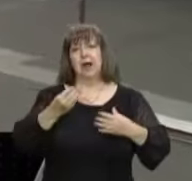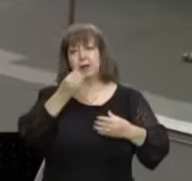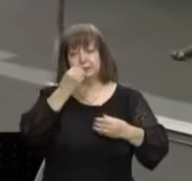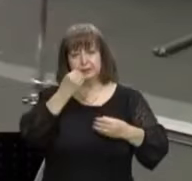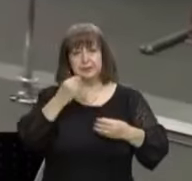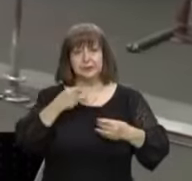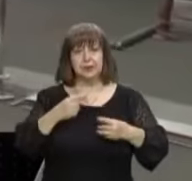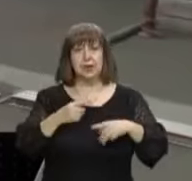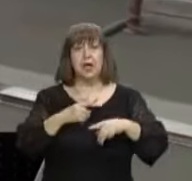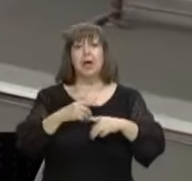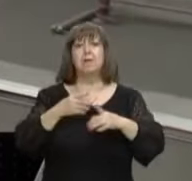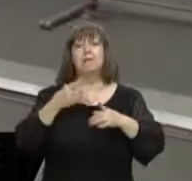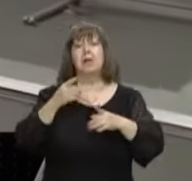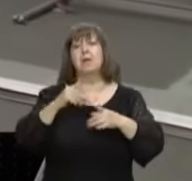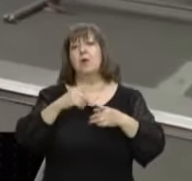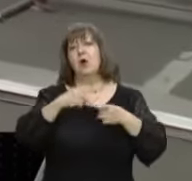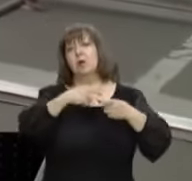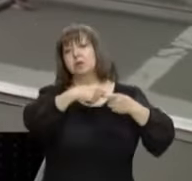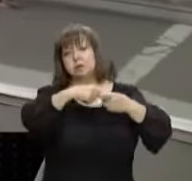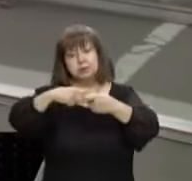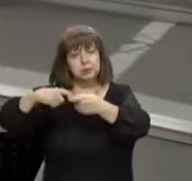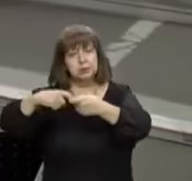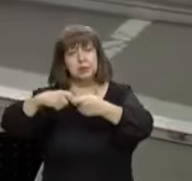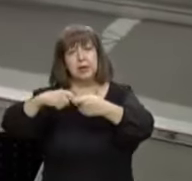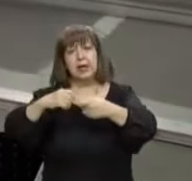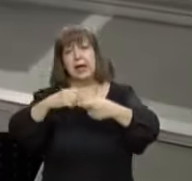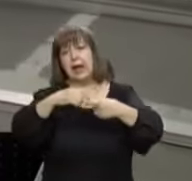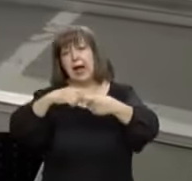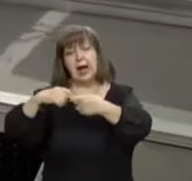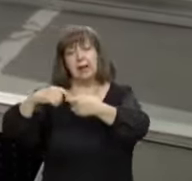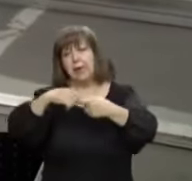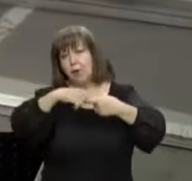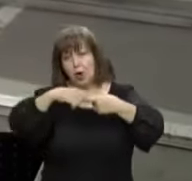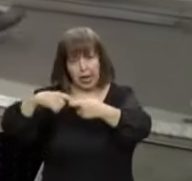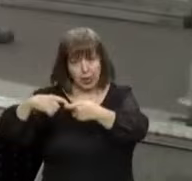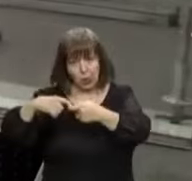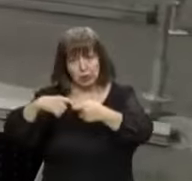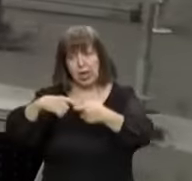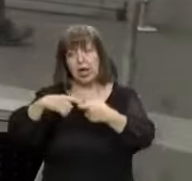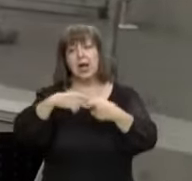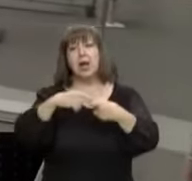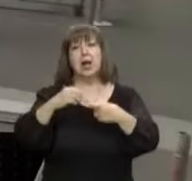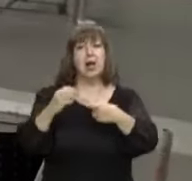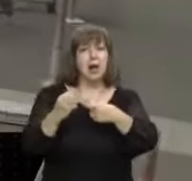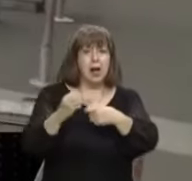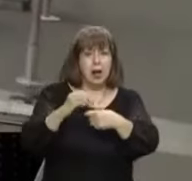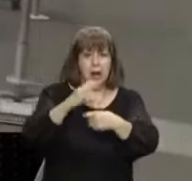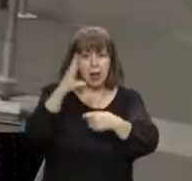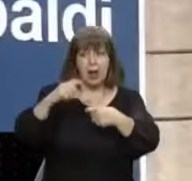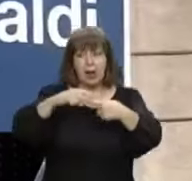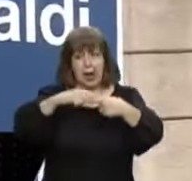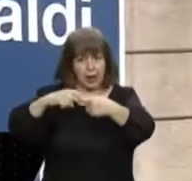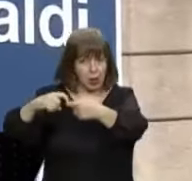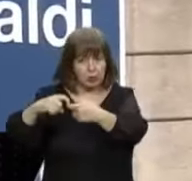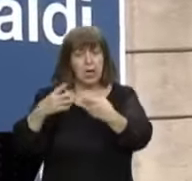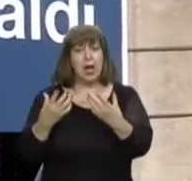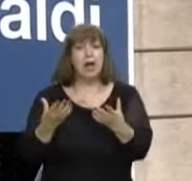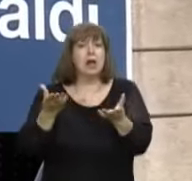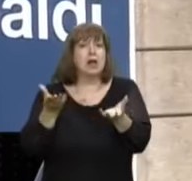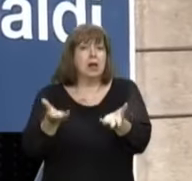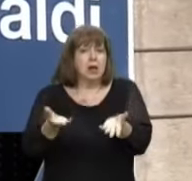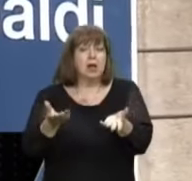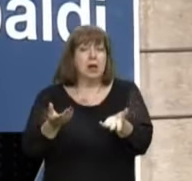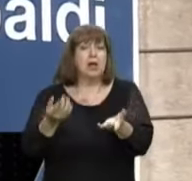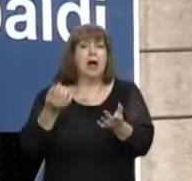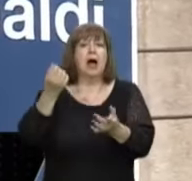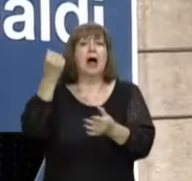hacía muy largo. Me parece muy bien. Estiman un ahorro de 30 millones exactamente de pesos. Ahora, ¿a dónde vamos a ver, por ejemplo, al gobernador?